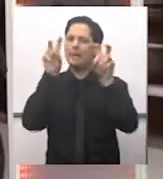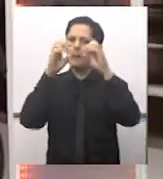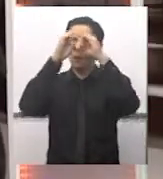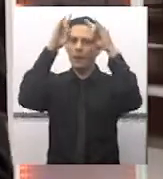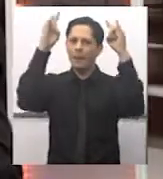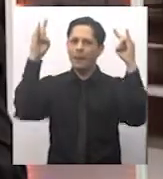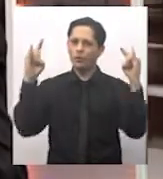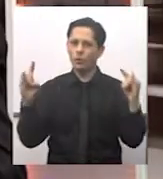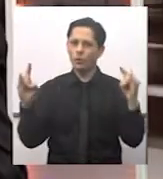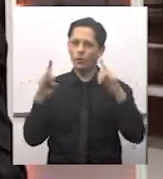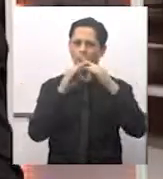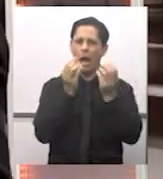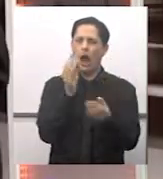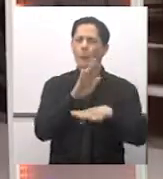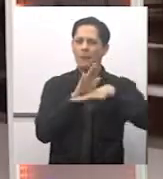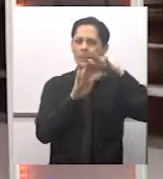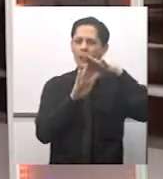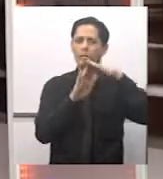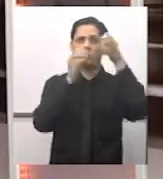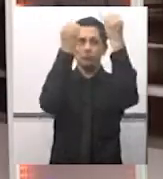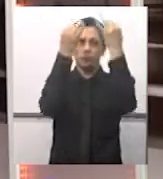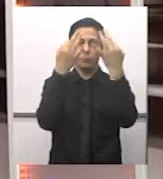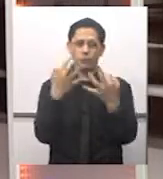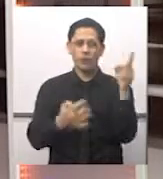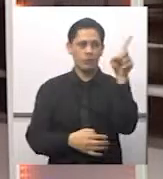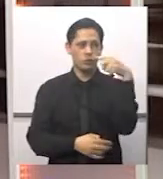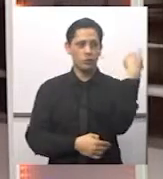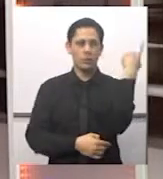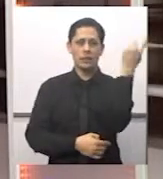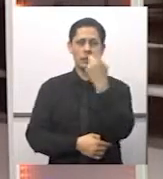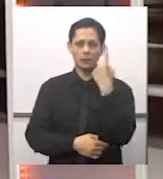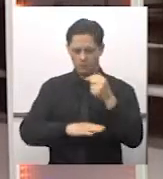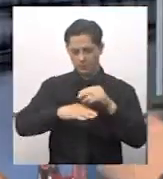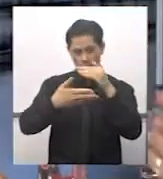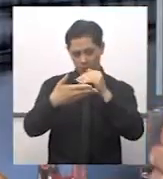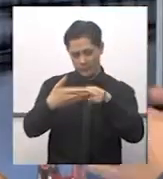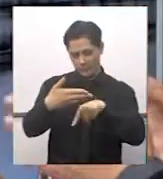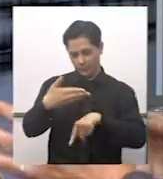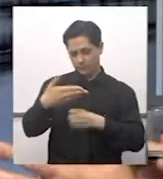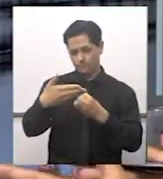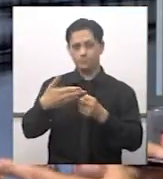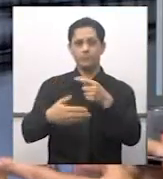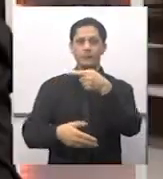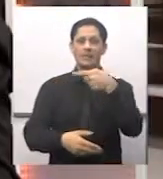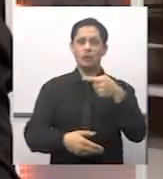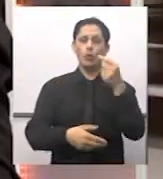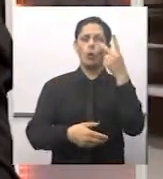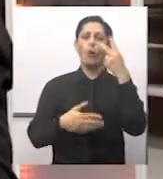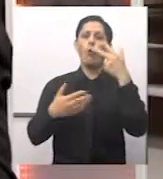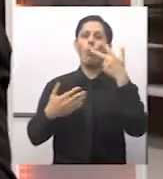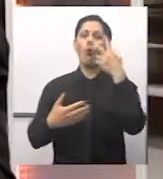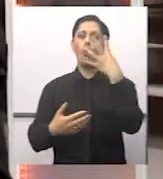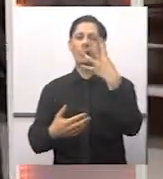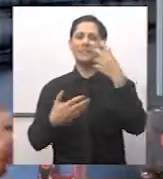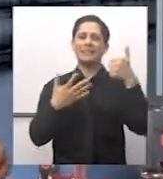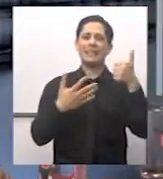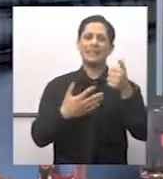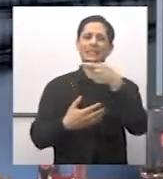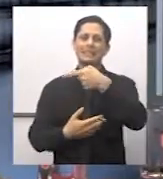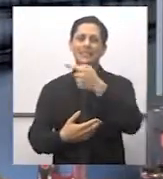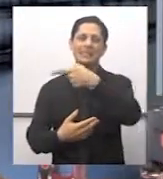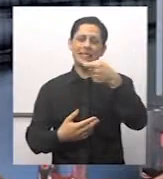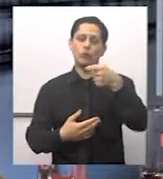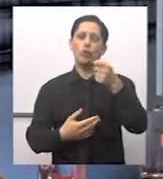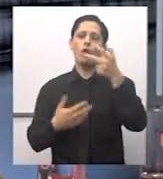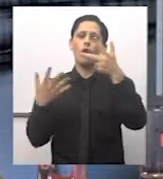la región, tengo la cifra acá de 146 a 182, pero este es un tema que también se arrastra por años. Hace muchísimos años que